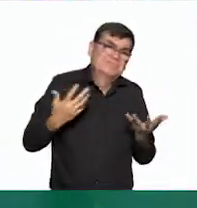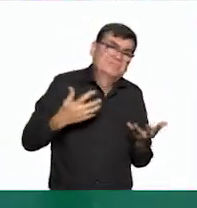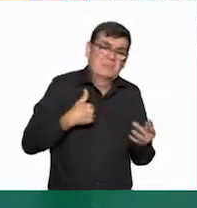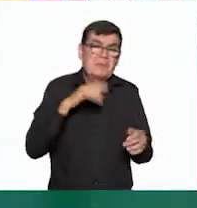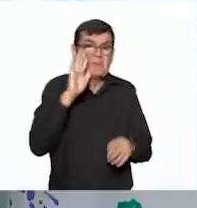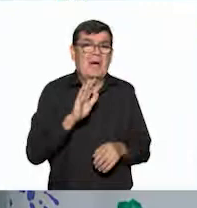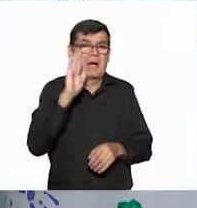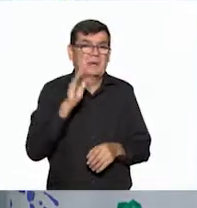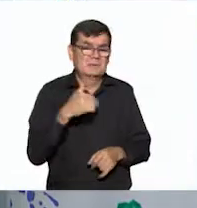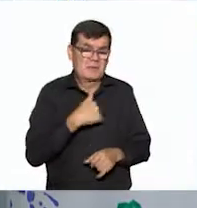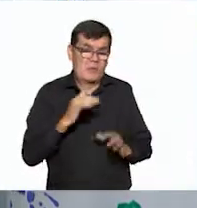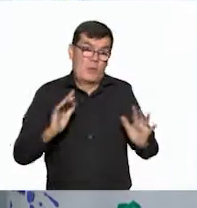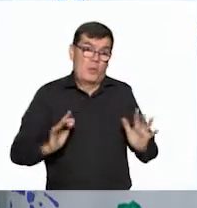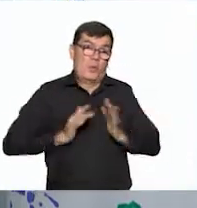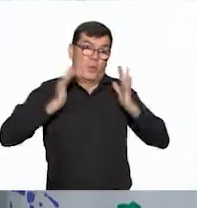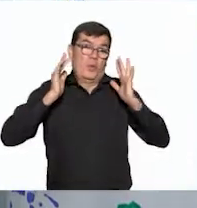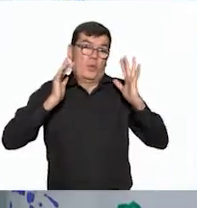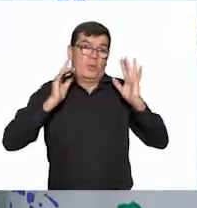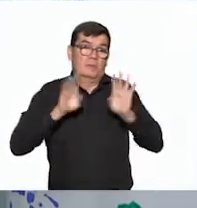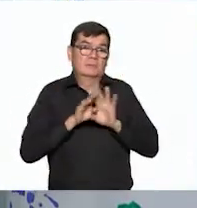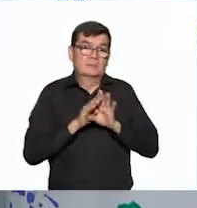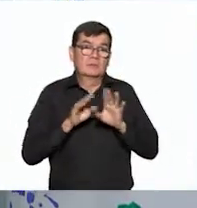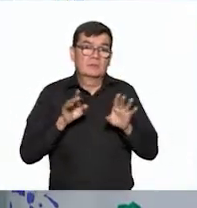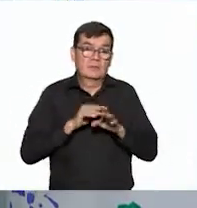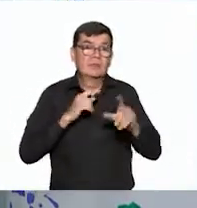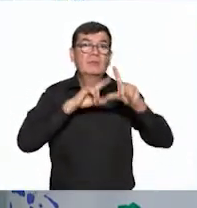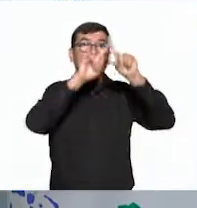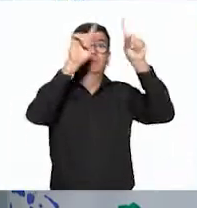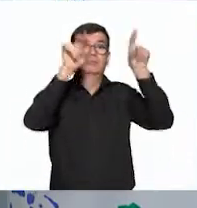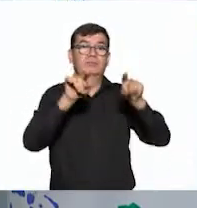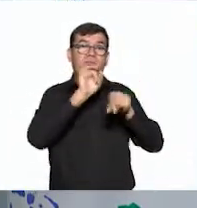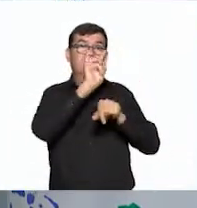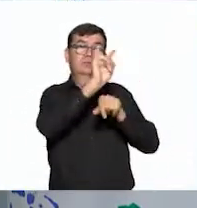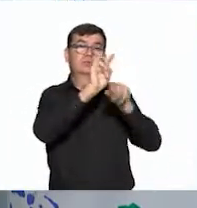nota como que se sorprendió porque dice que se vio en un cartelón.